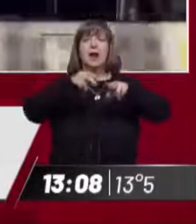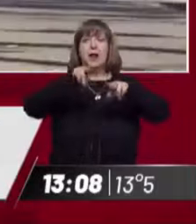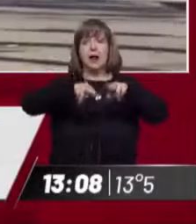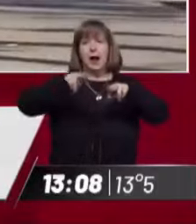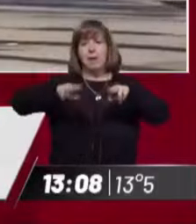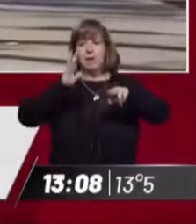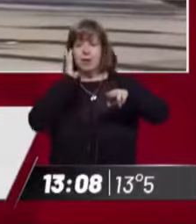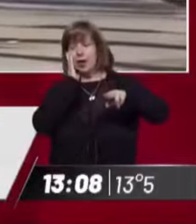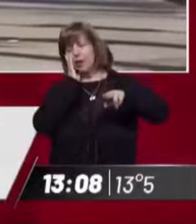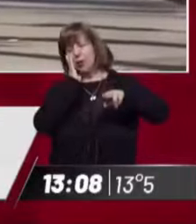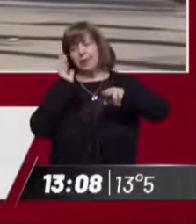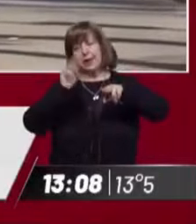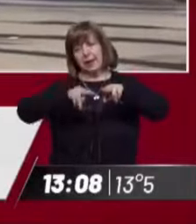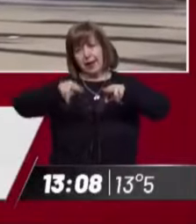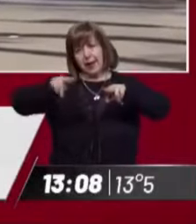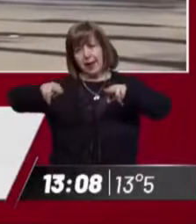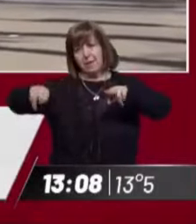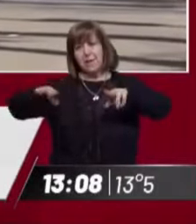disponibilidad está